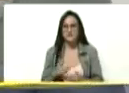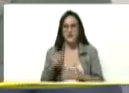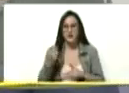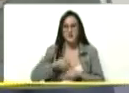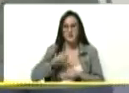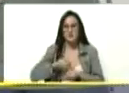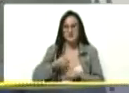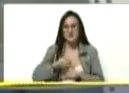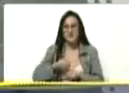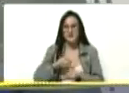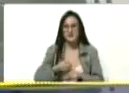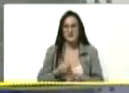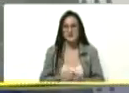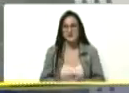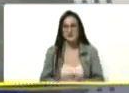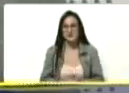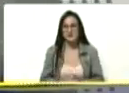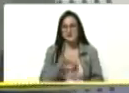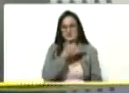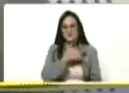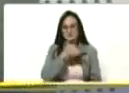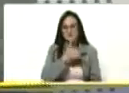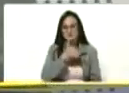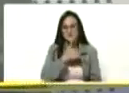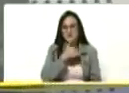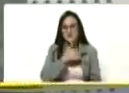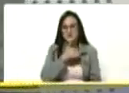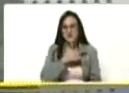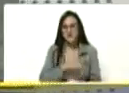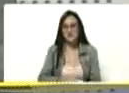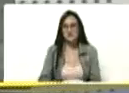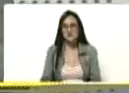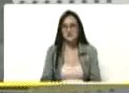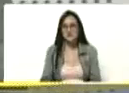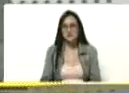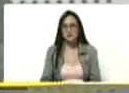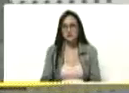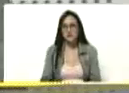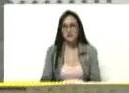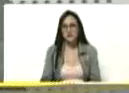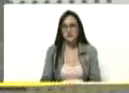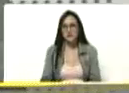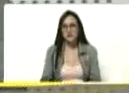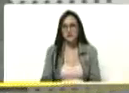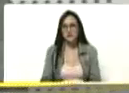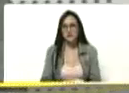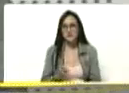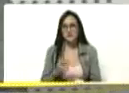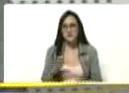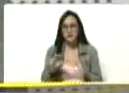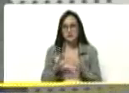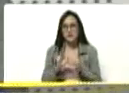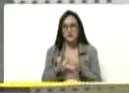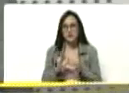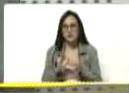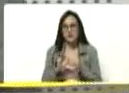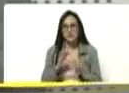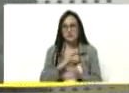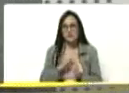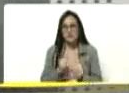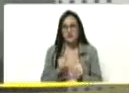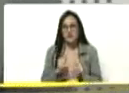and perseverance y de perseverancia is a bond that has been forged by fire. Es un vínculo forjado al